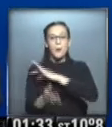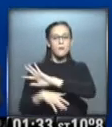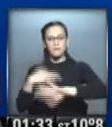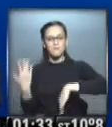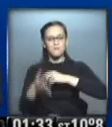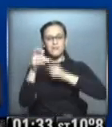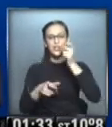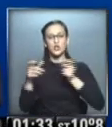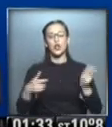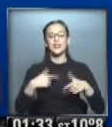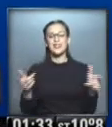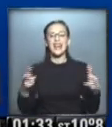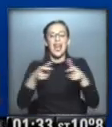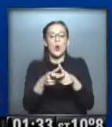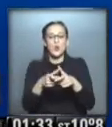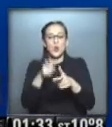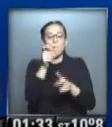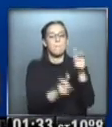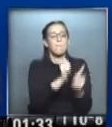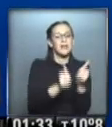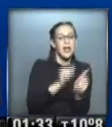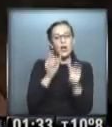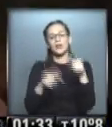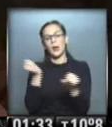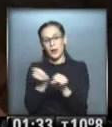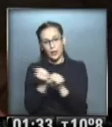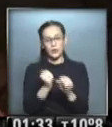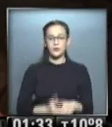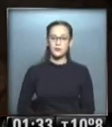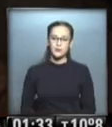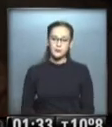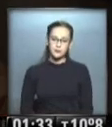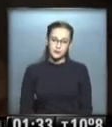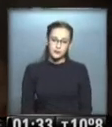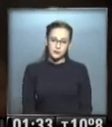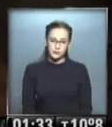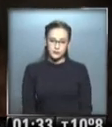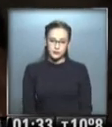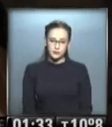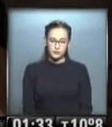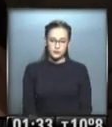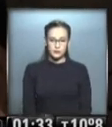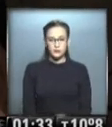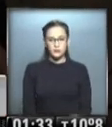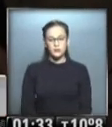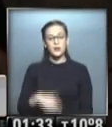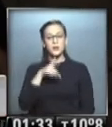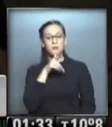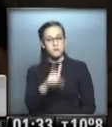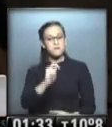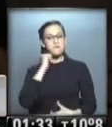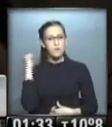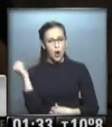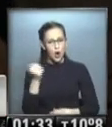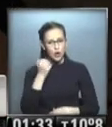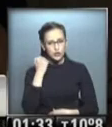estaban participando allí de la reunión, empresarios y sindicalistas. Bueno, me parece importante que se haya avanzado en el tema